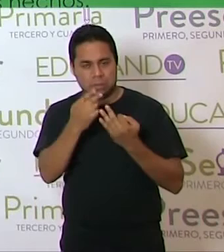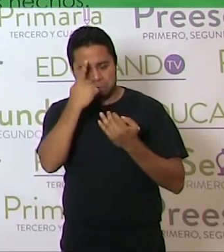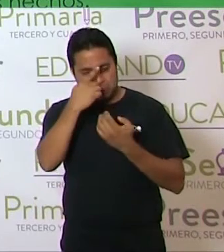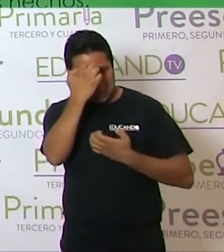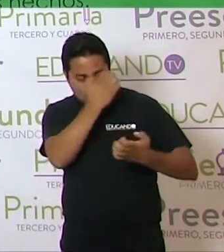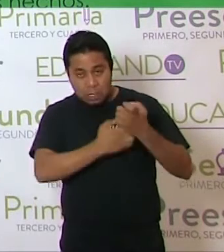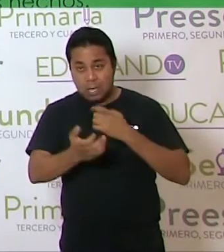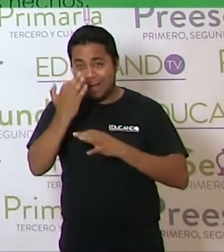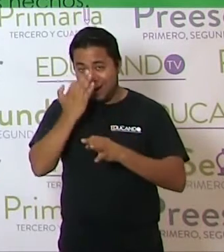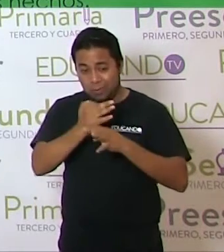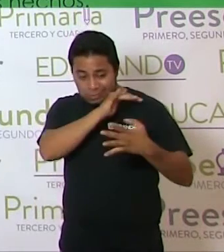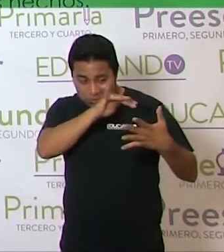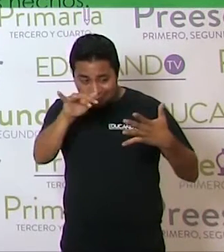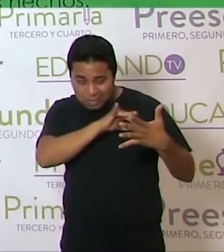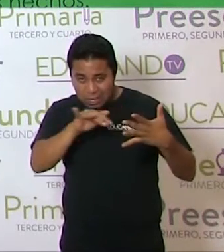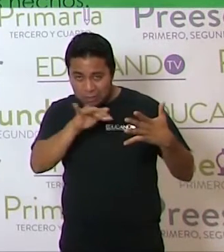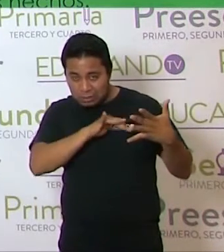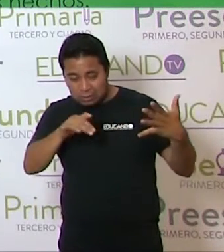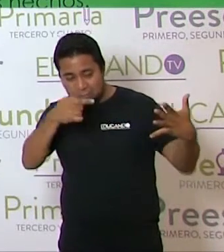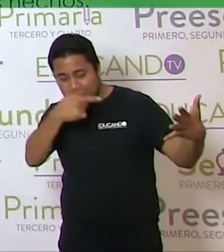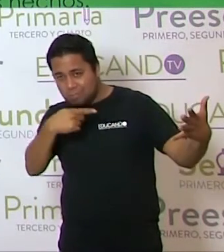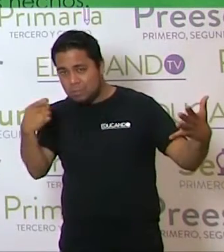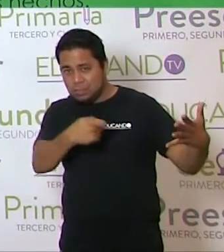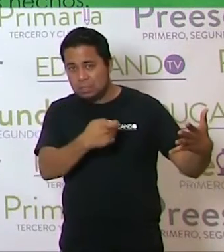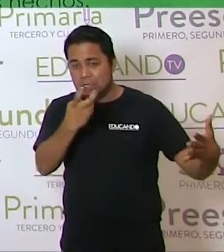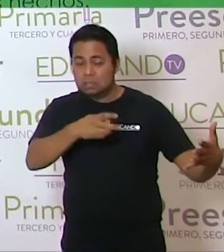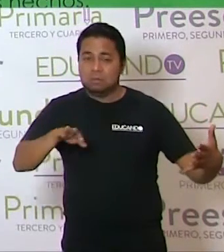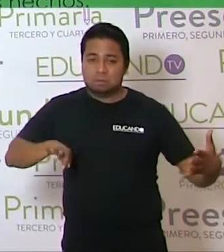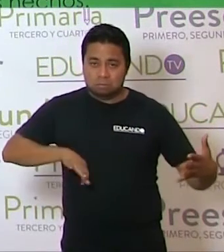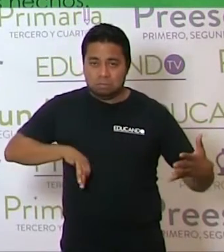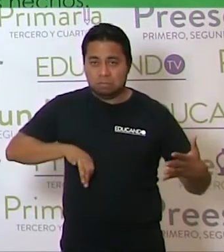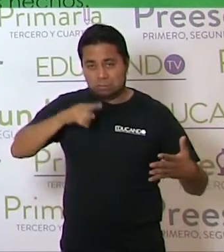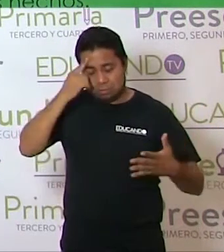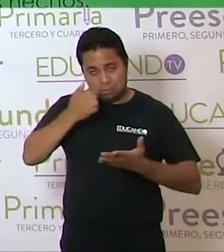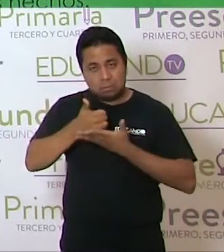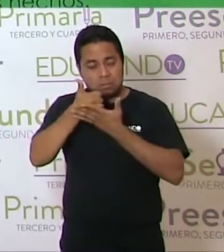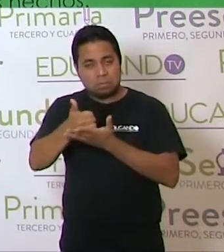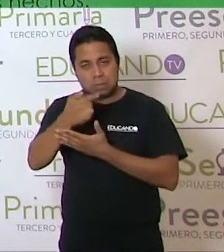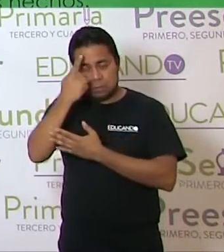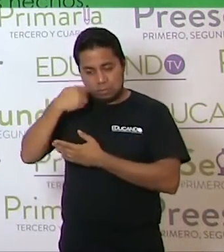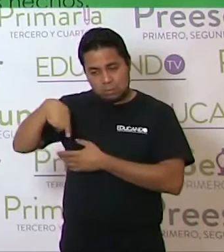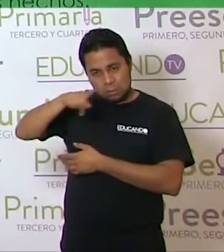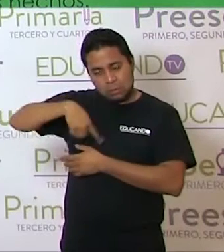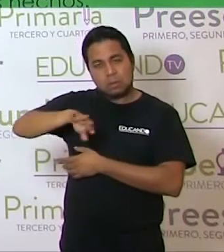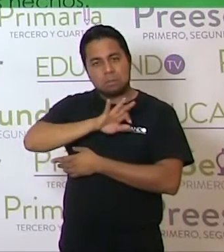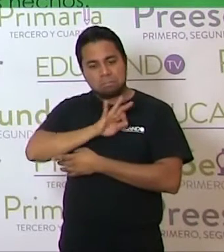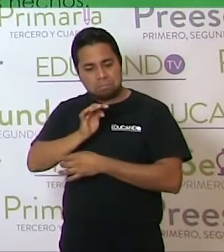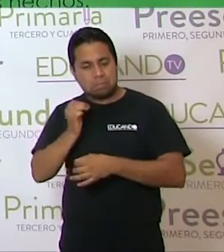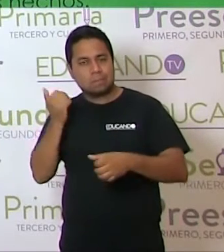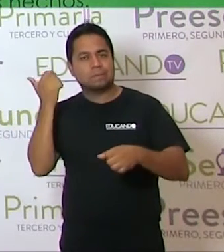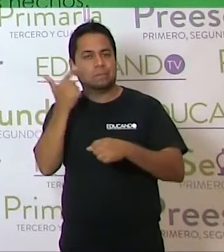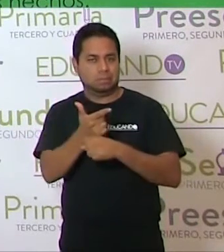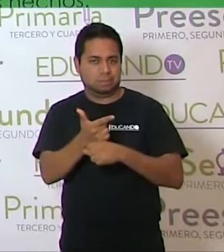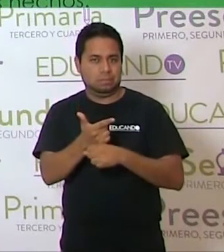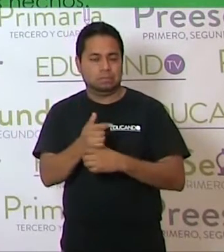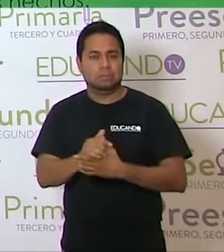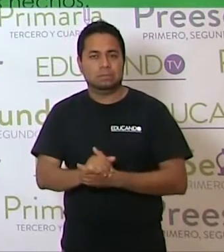analizar es precisamente para nosotros poder identificar